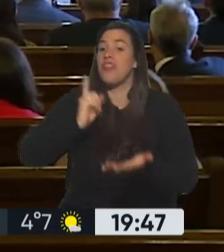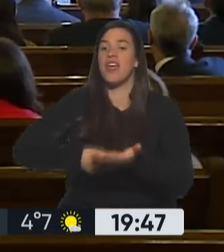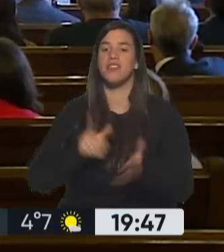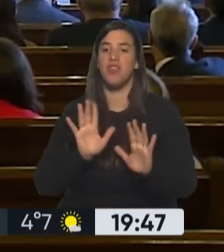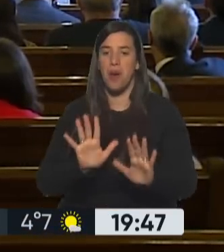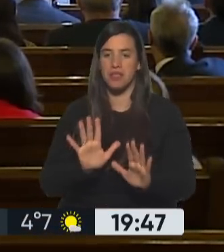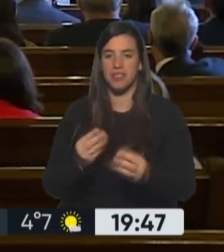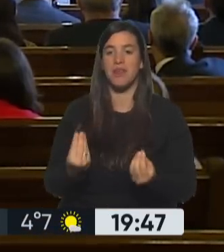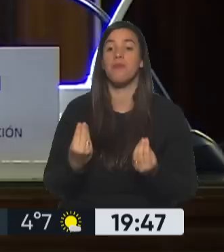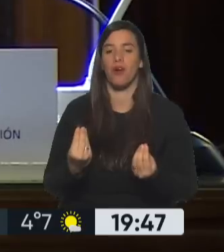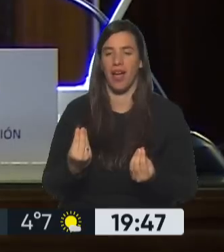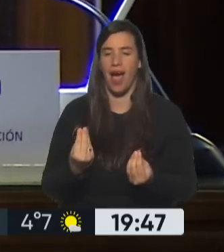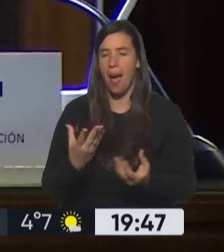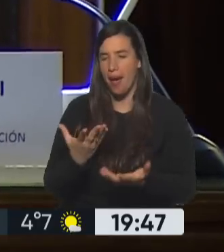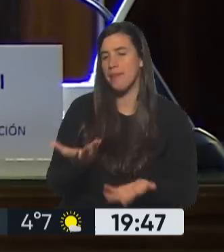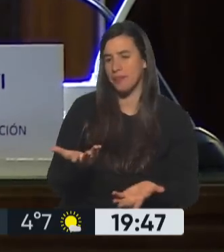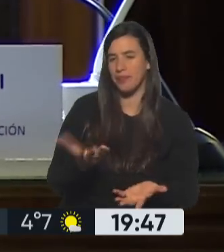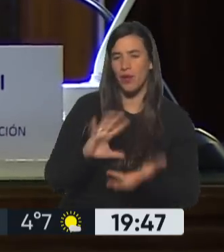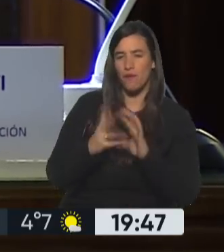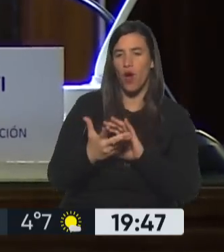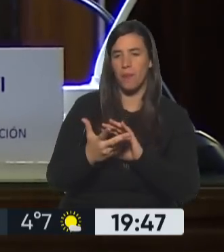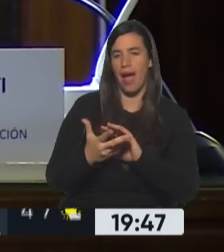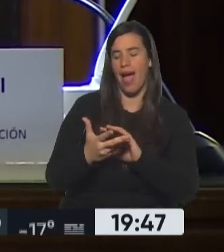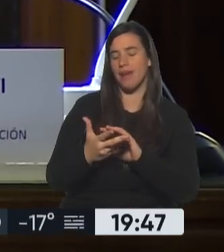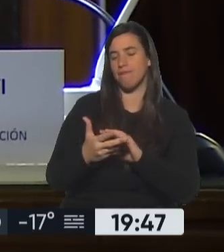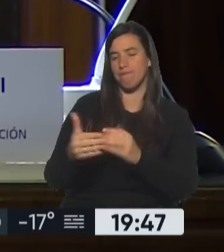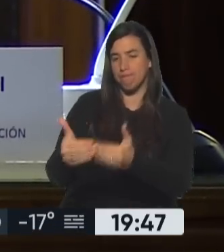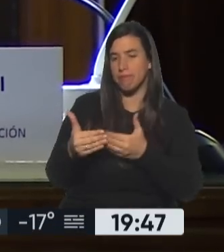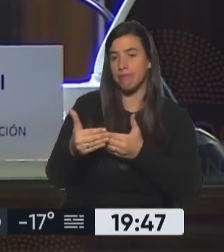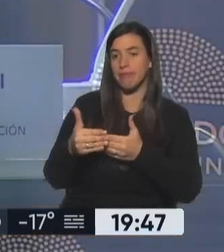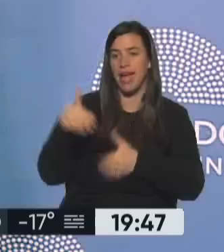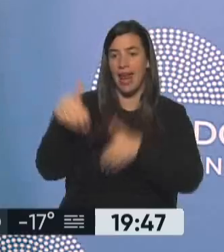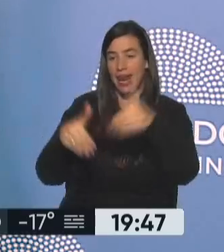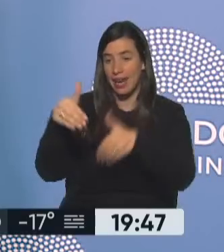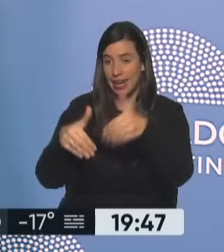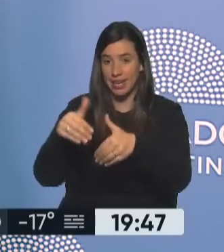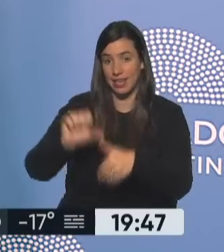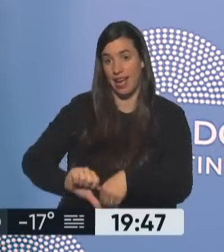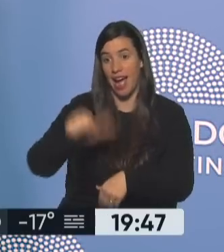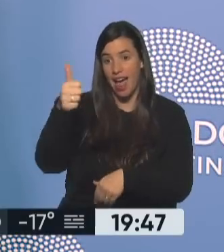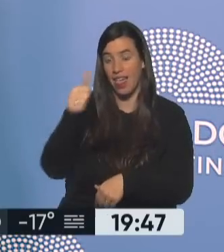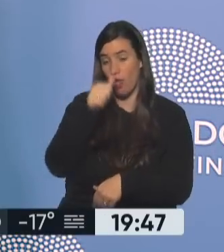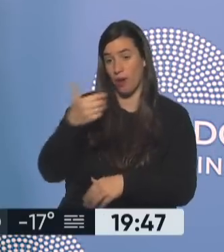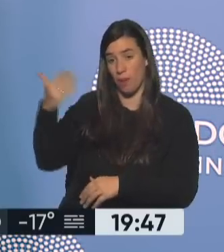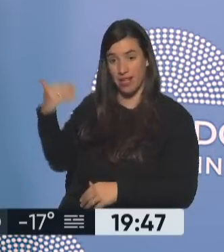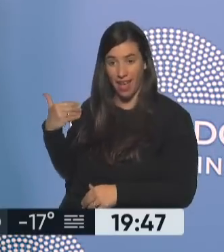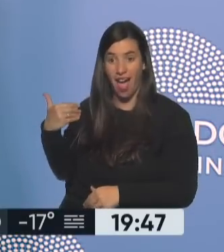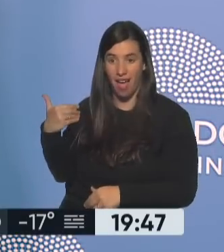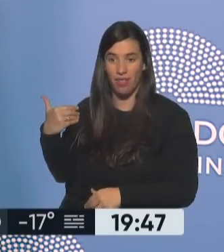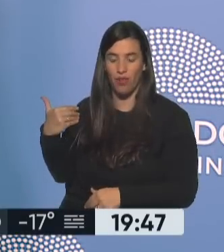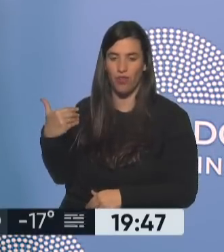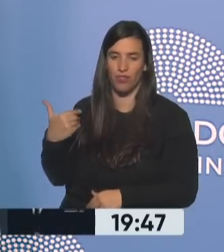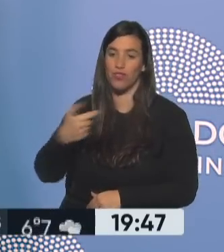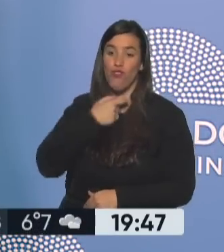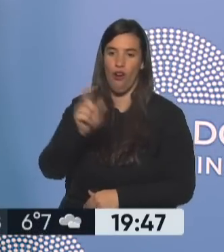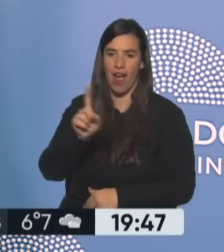por los resultados electorales del domingo pasado. A 40 años de poner en marcha el proceso democrático nos debe llamar a todos los